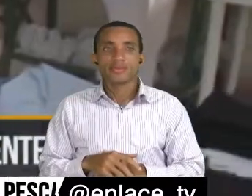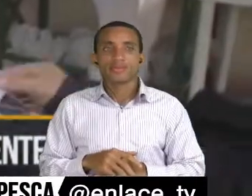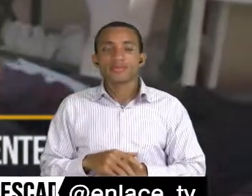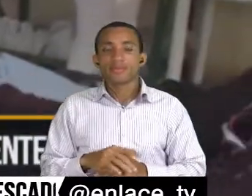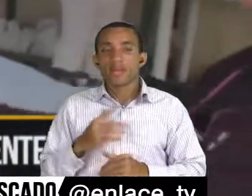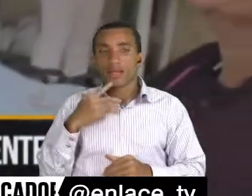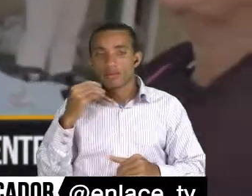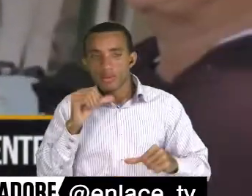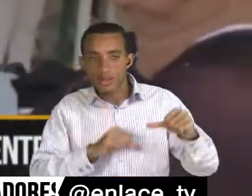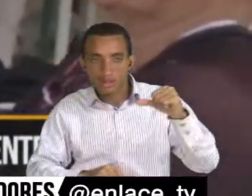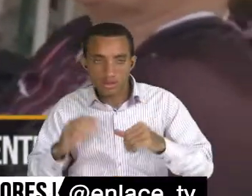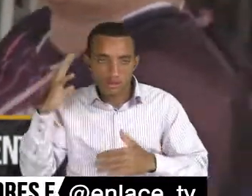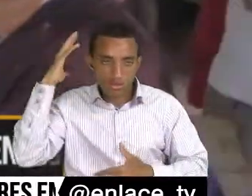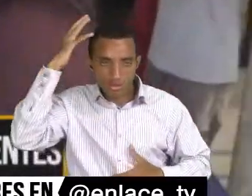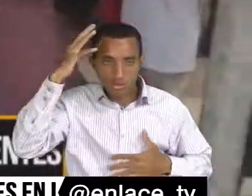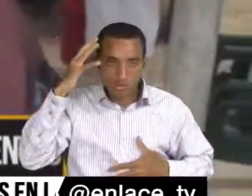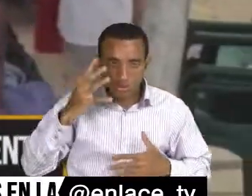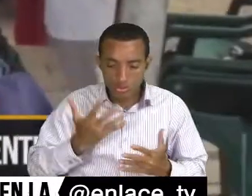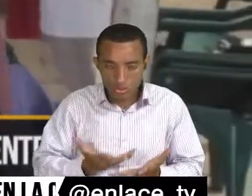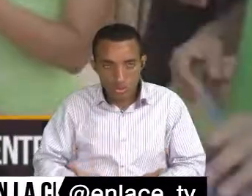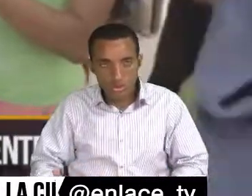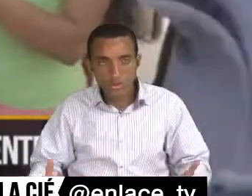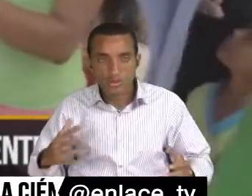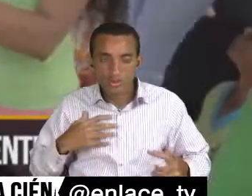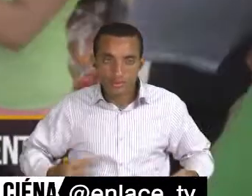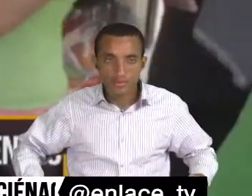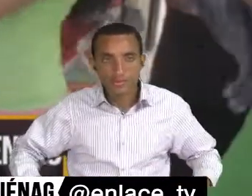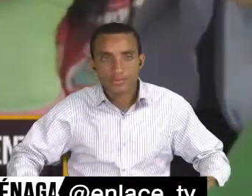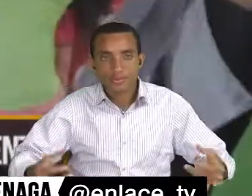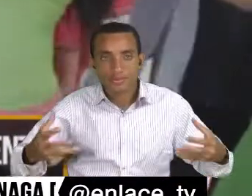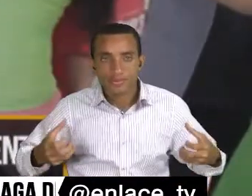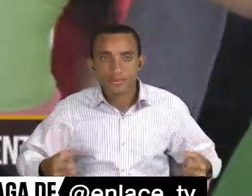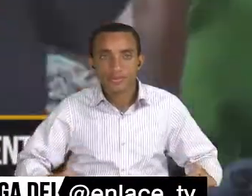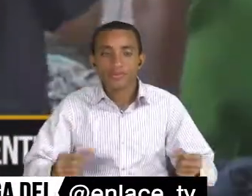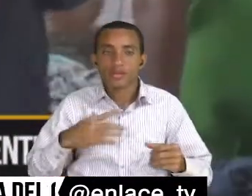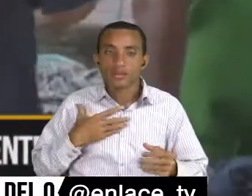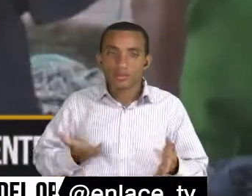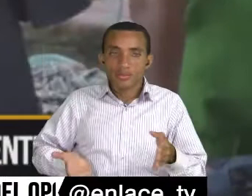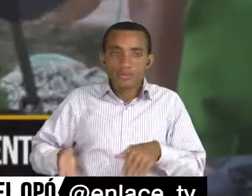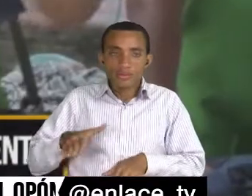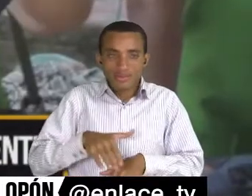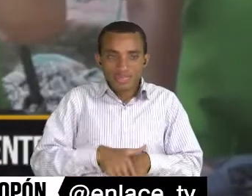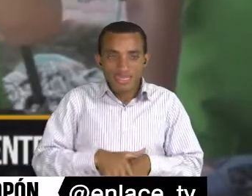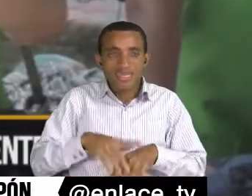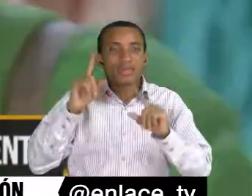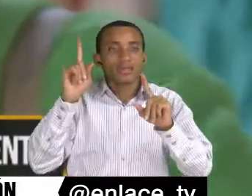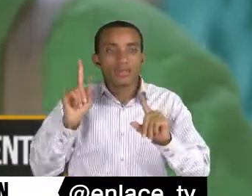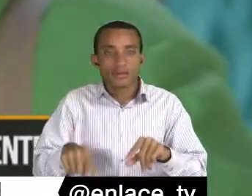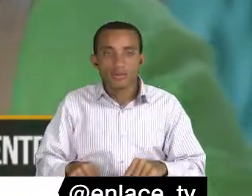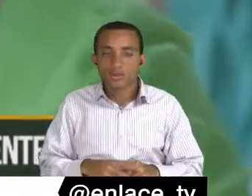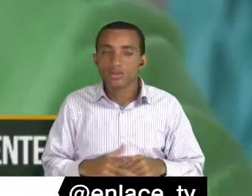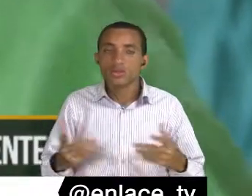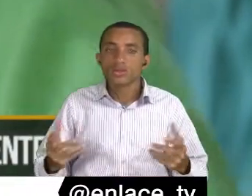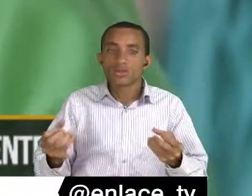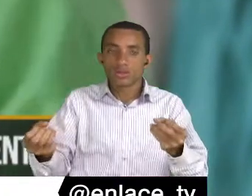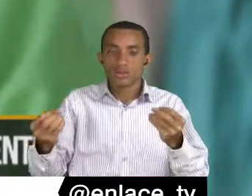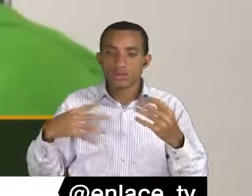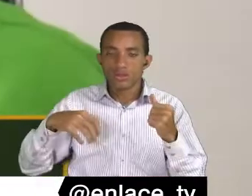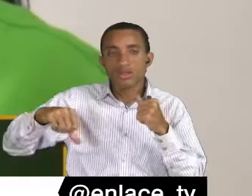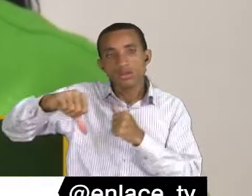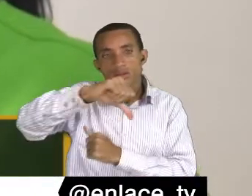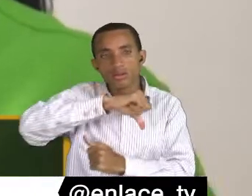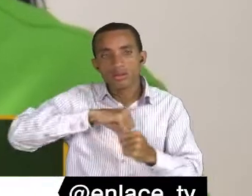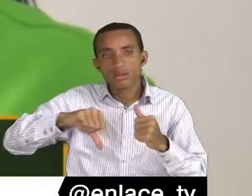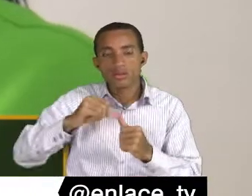aseo, pañales, sillas de ruedas, caminadores y todo tipo de ayudas técnicas serán recibidas por los voluntarios en el Parque de Pueblo Nuevo. Nosotras vamos a